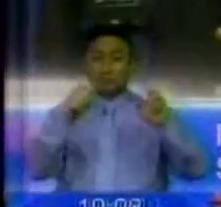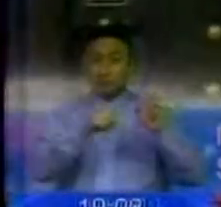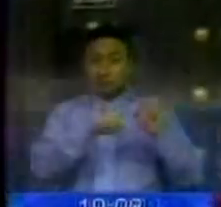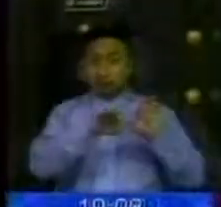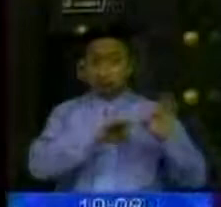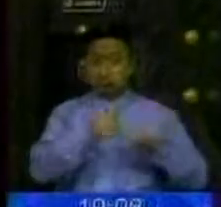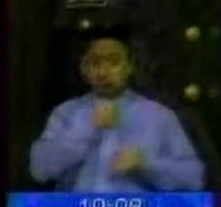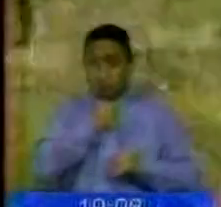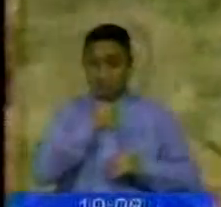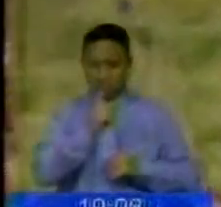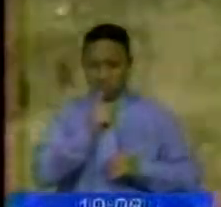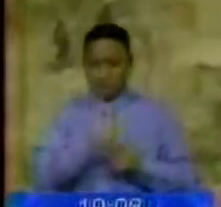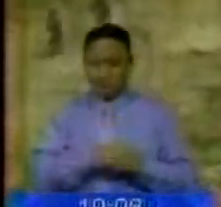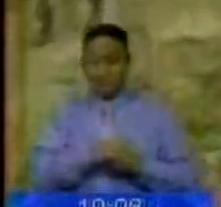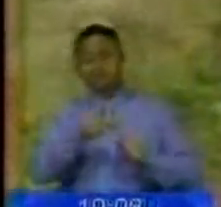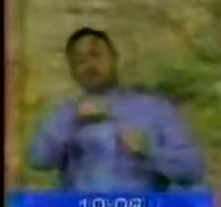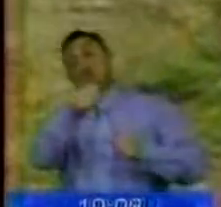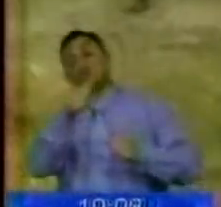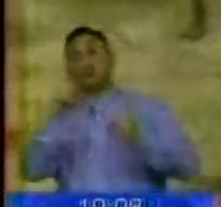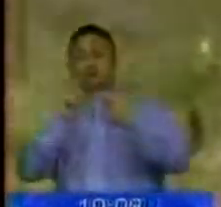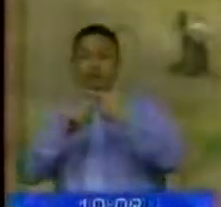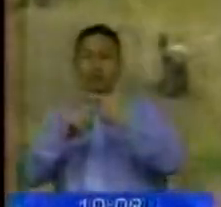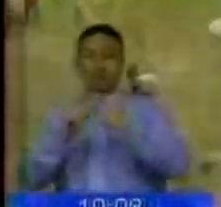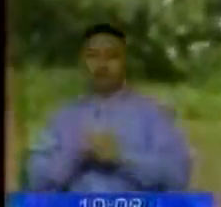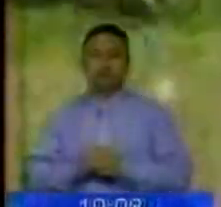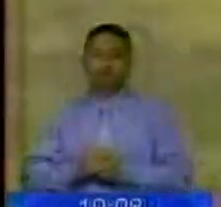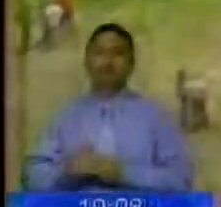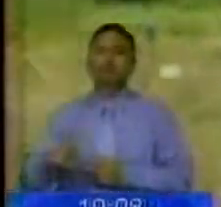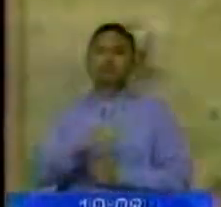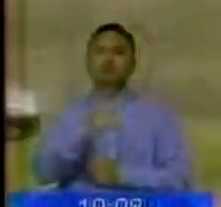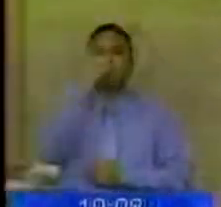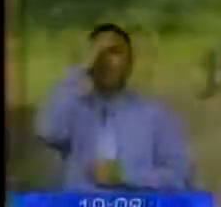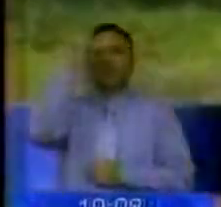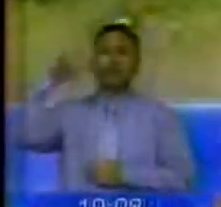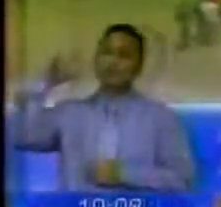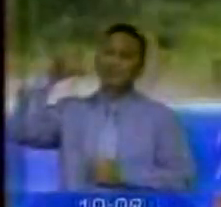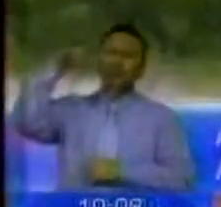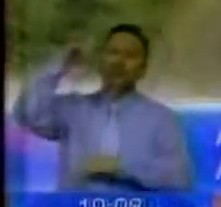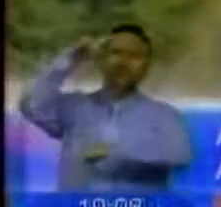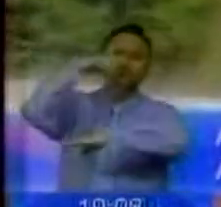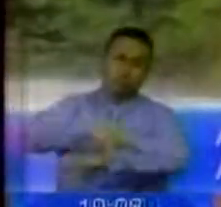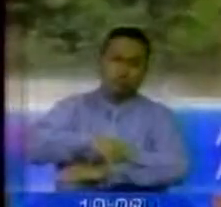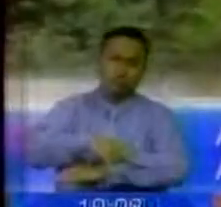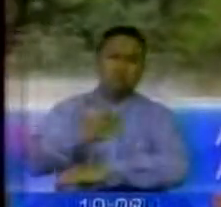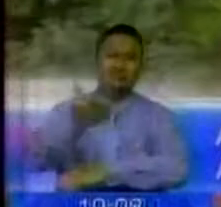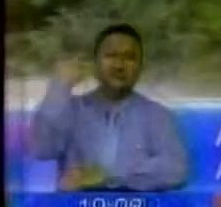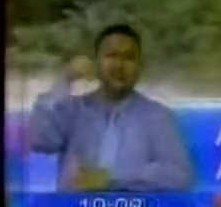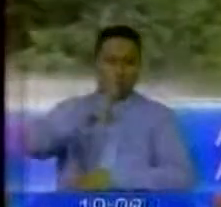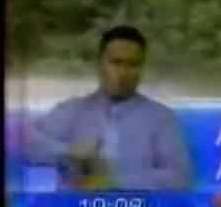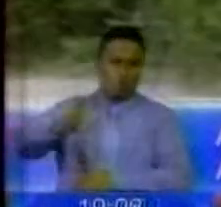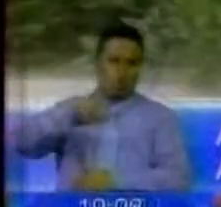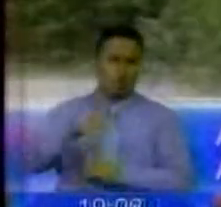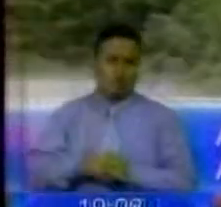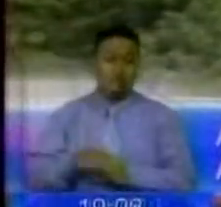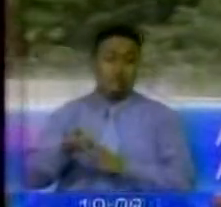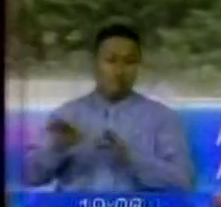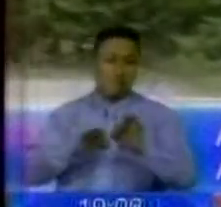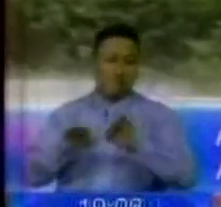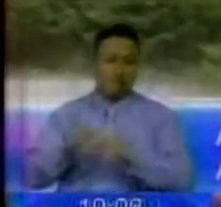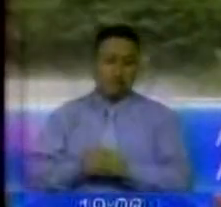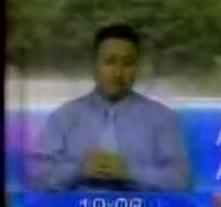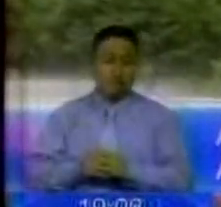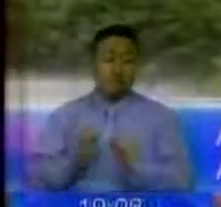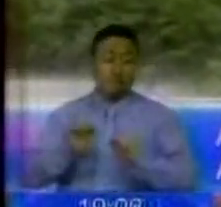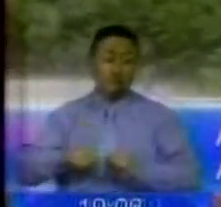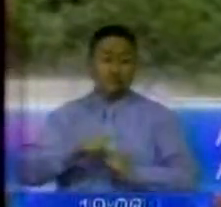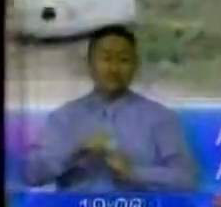en una rueda de prensa. También se explicó en qué circunstancias cayó la narcoavioneta en San Lorenzo el pasado lunes. Enfatizó en que se dio